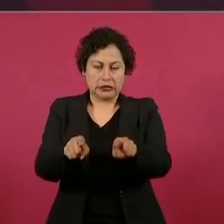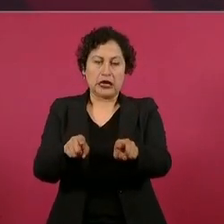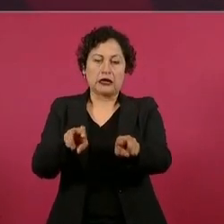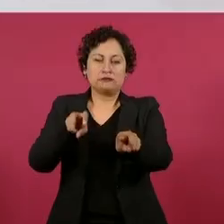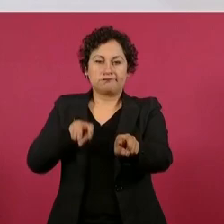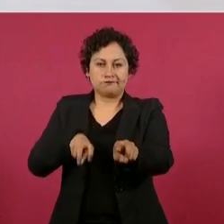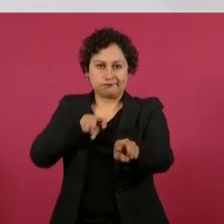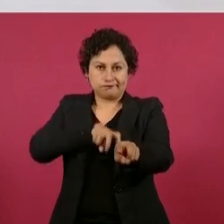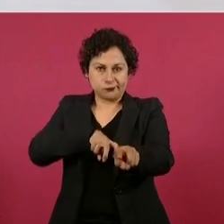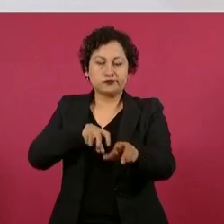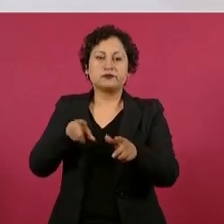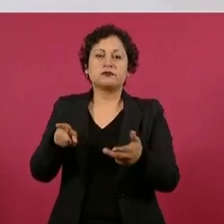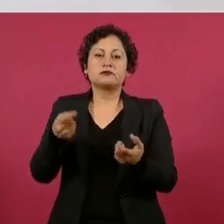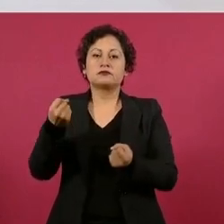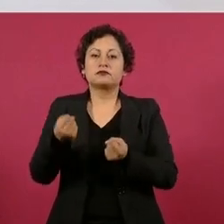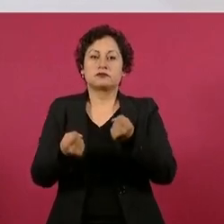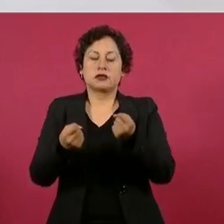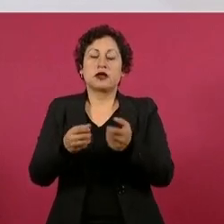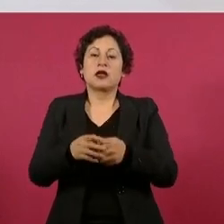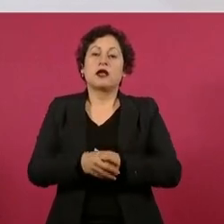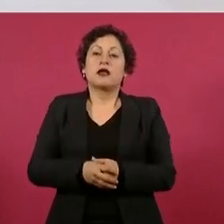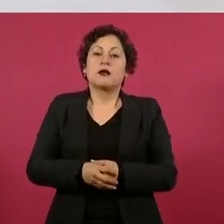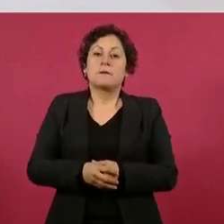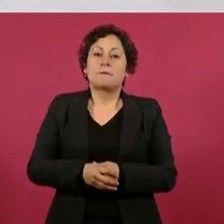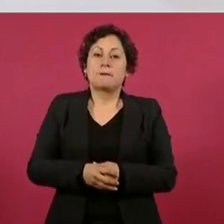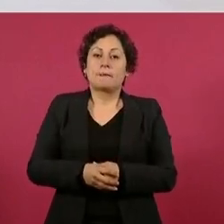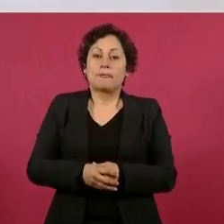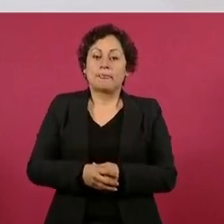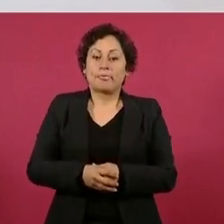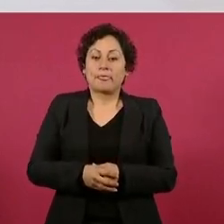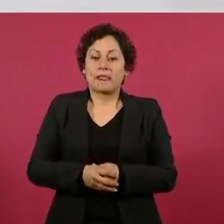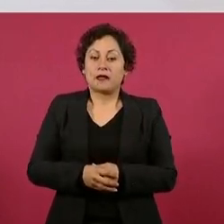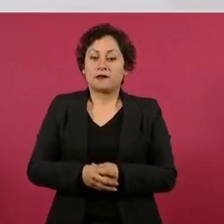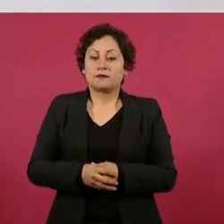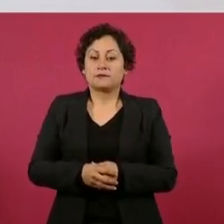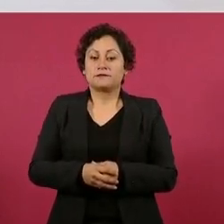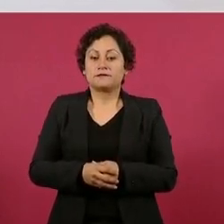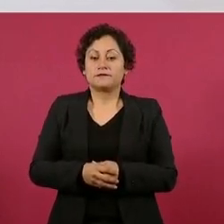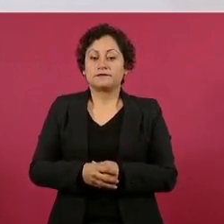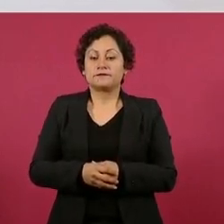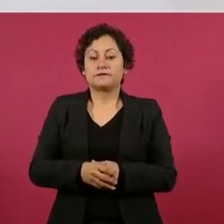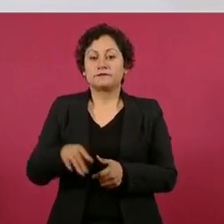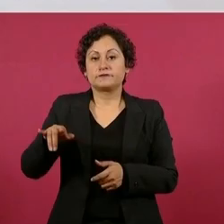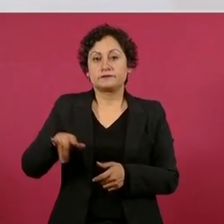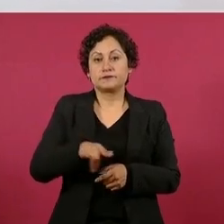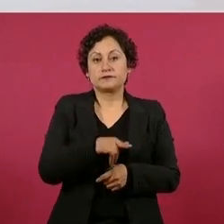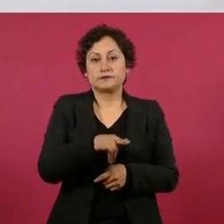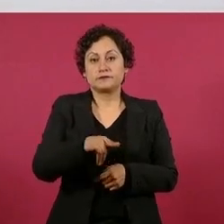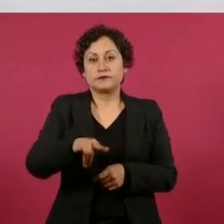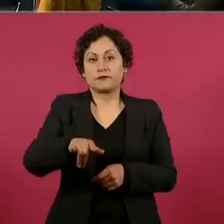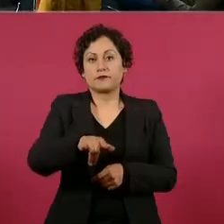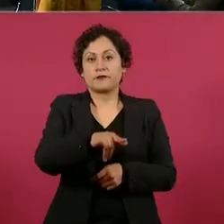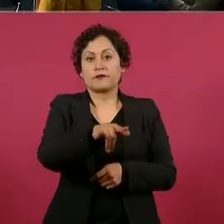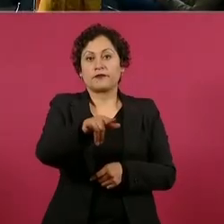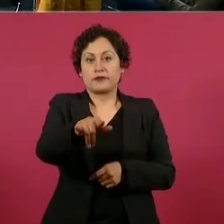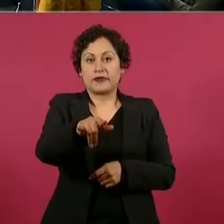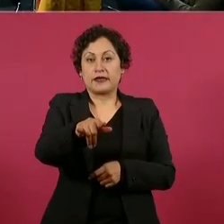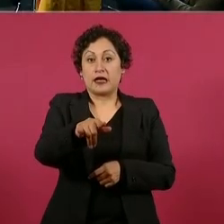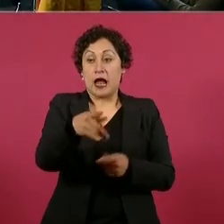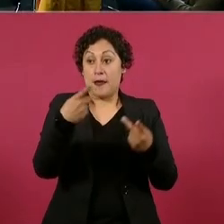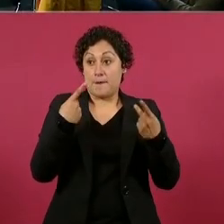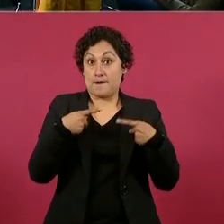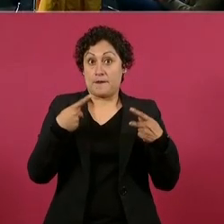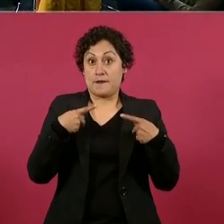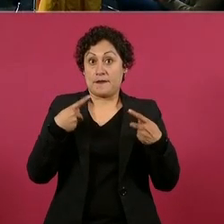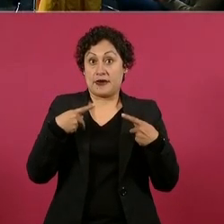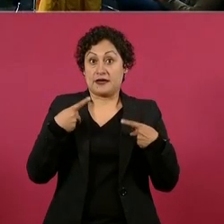y querían entregarle un documento, se para la camioneta, a lo mejor tienen la foto ahí, y